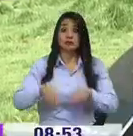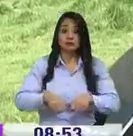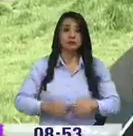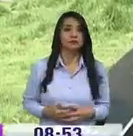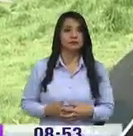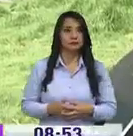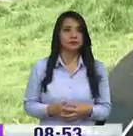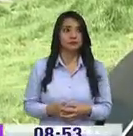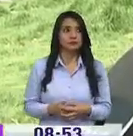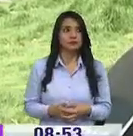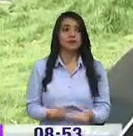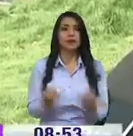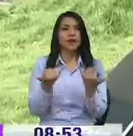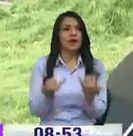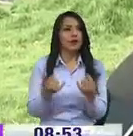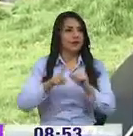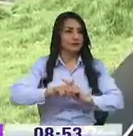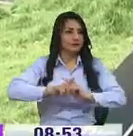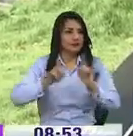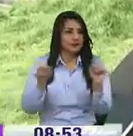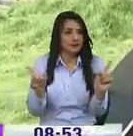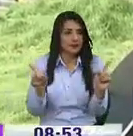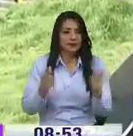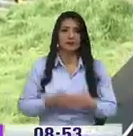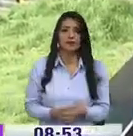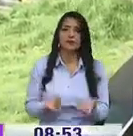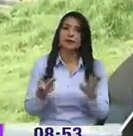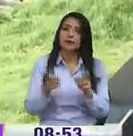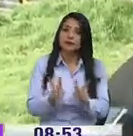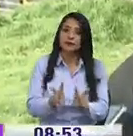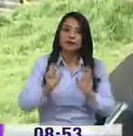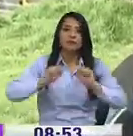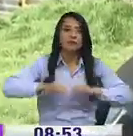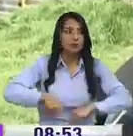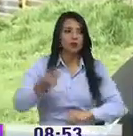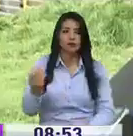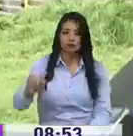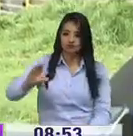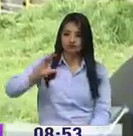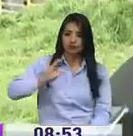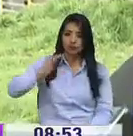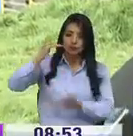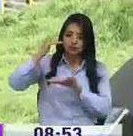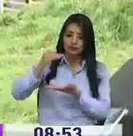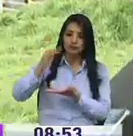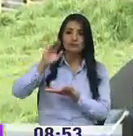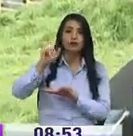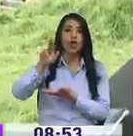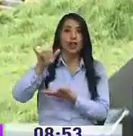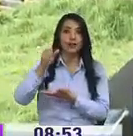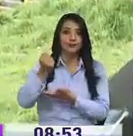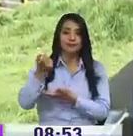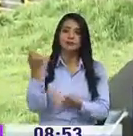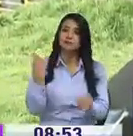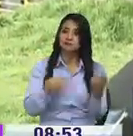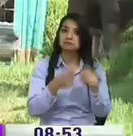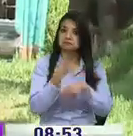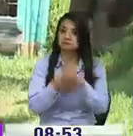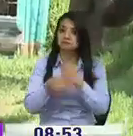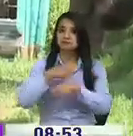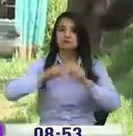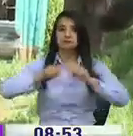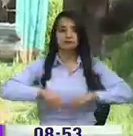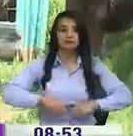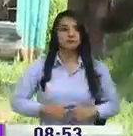ser diferente. Ellos van a tener inclusive una posibilidad de tener ingresos, porque estos bioles pueden llegar a ser comercializados.